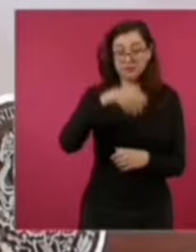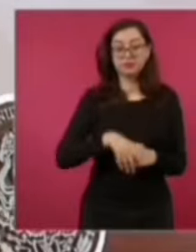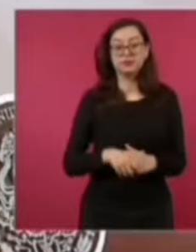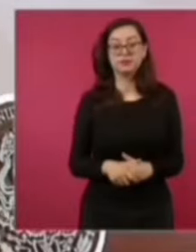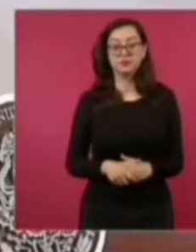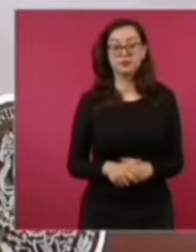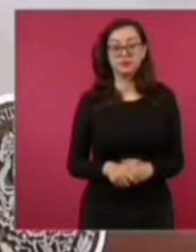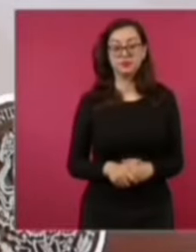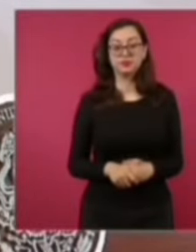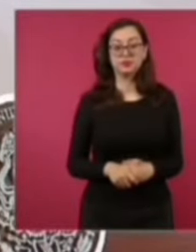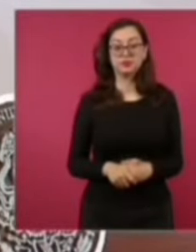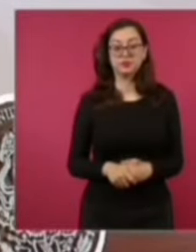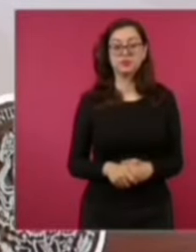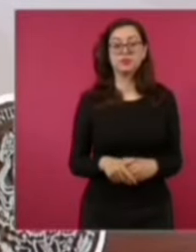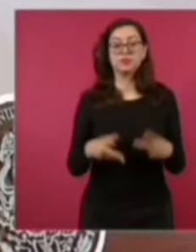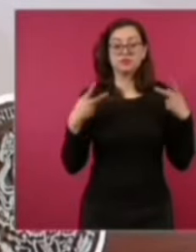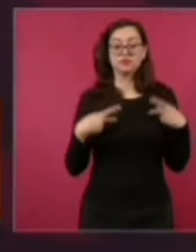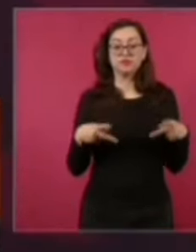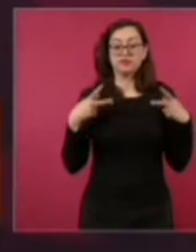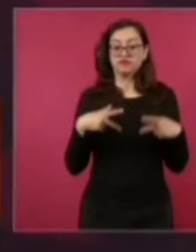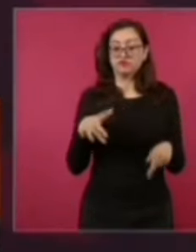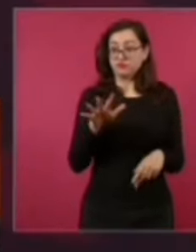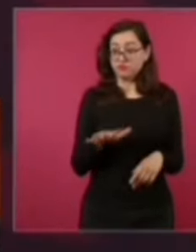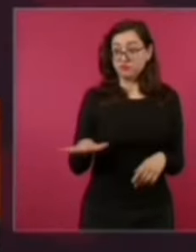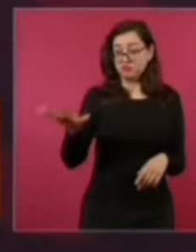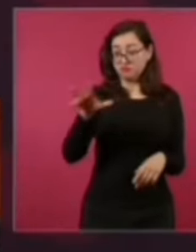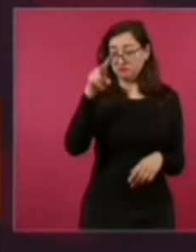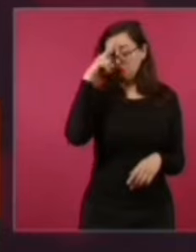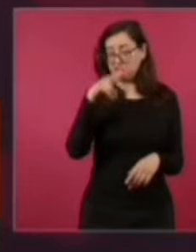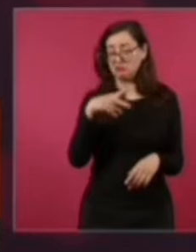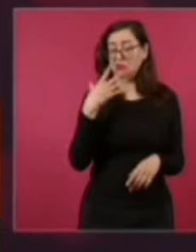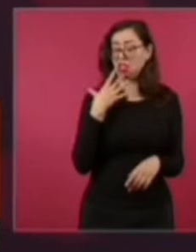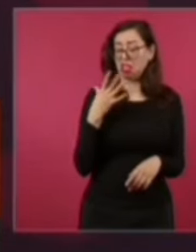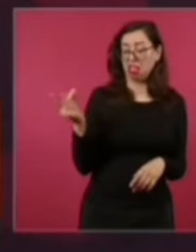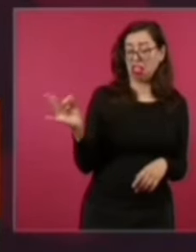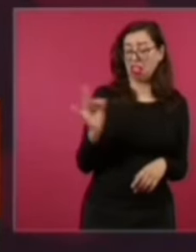No menosprecies al pueblo de México,